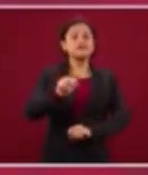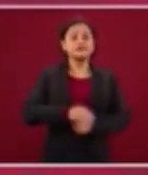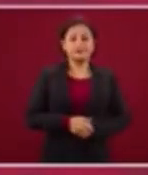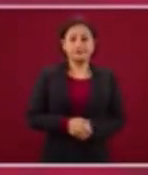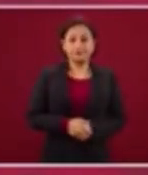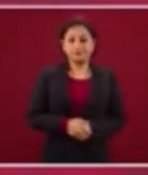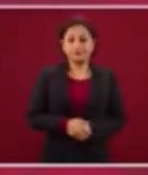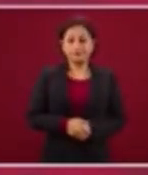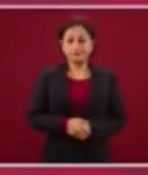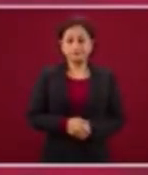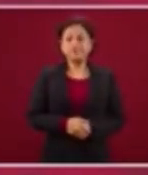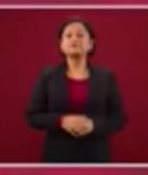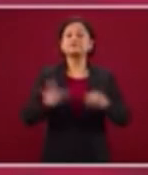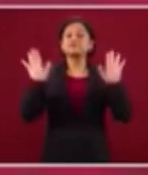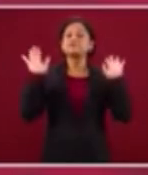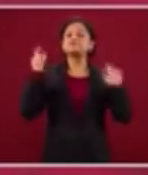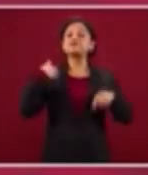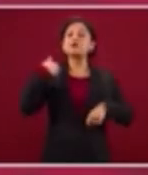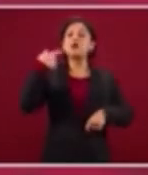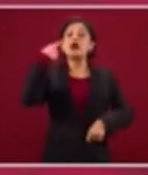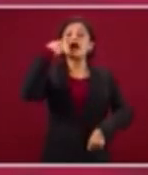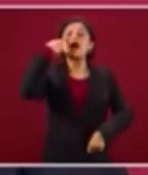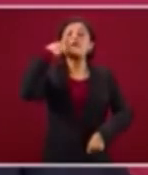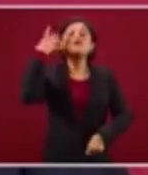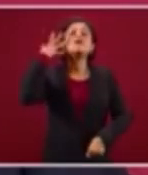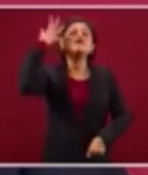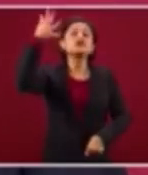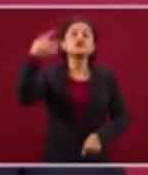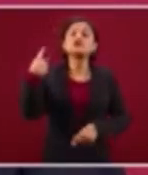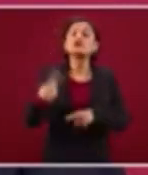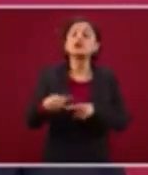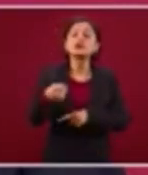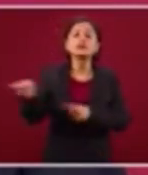A ver, ¿quién se va a atrever? Hacer